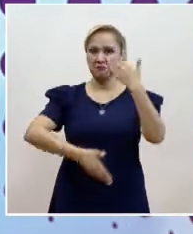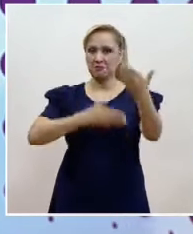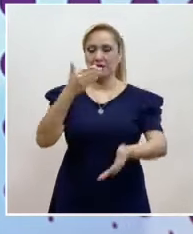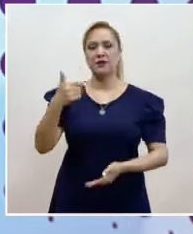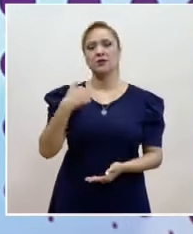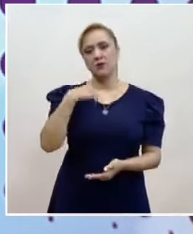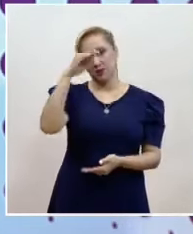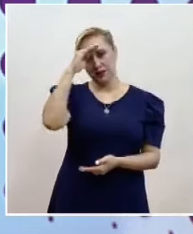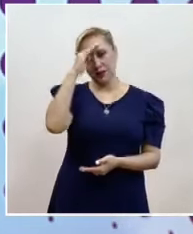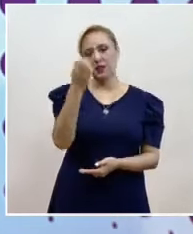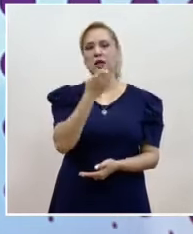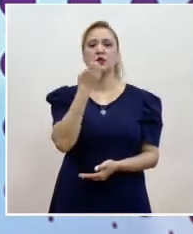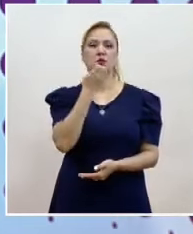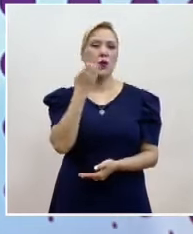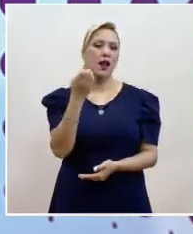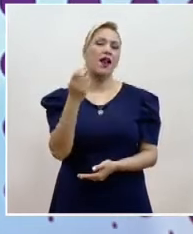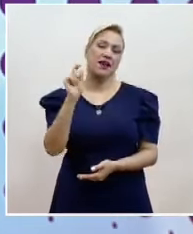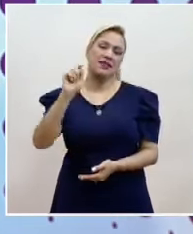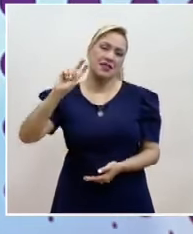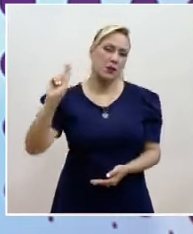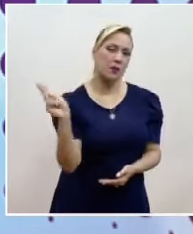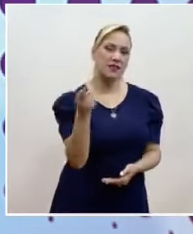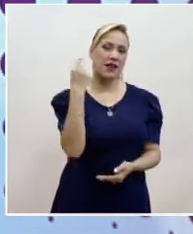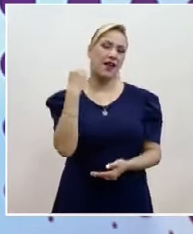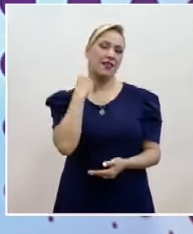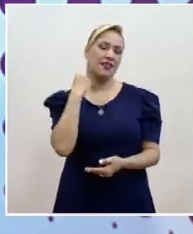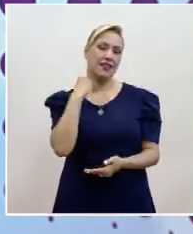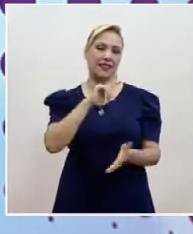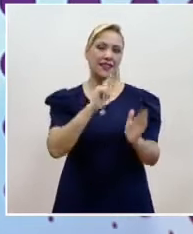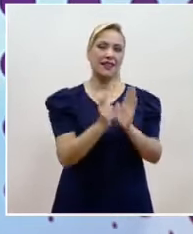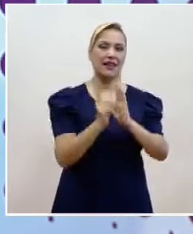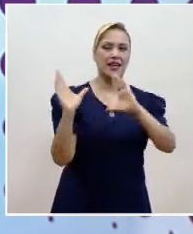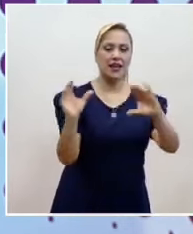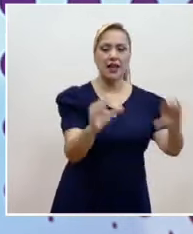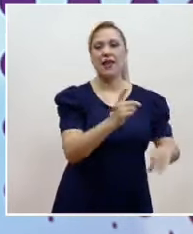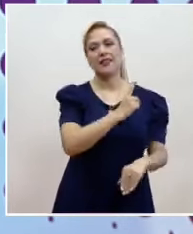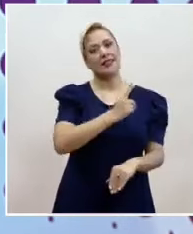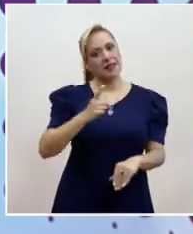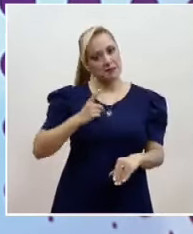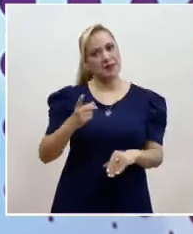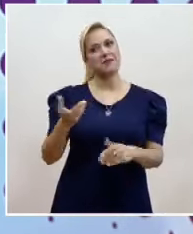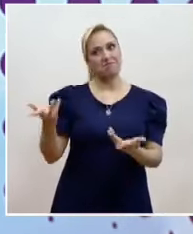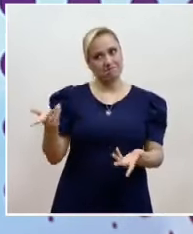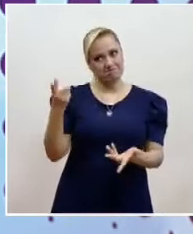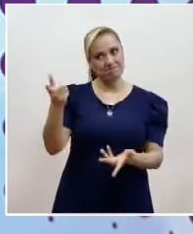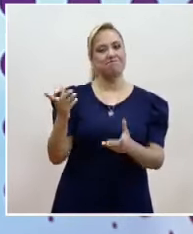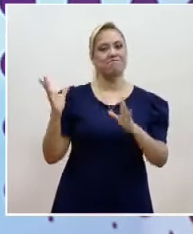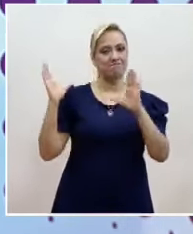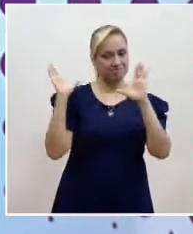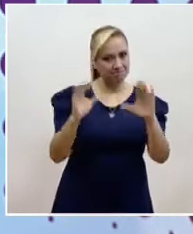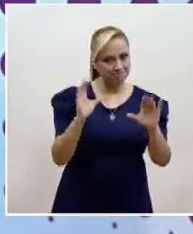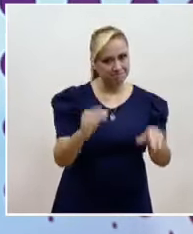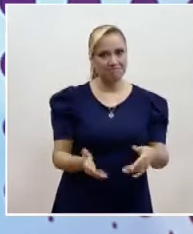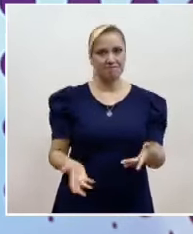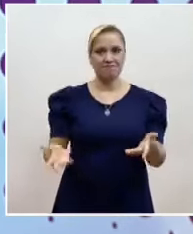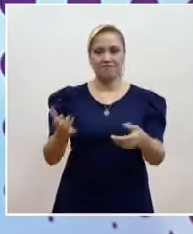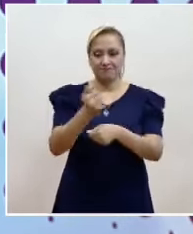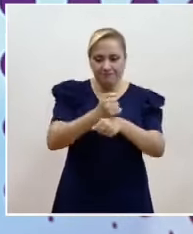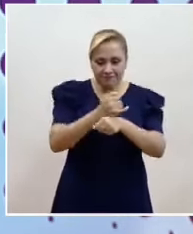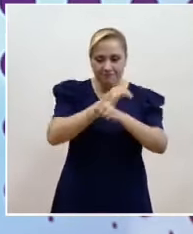escuelas de derecho y en general creo que las instituciones tienen que hacer más por ello, es decir, inmiscuir o